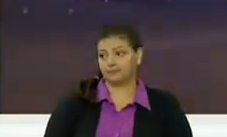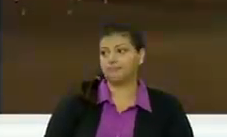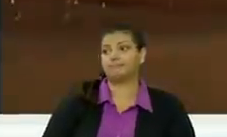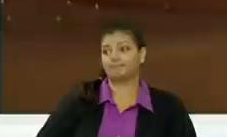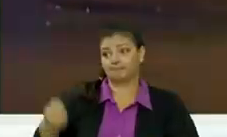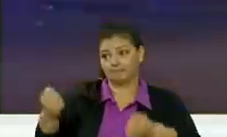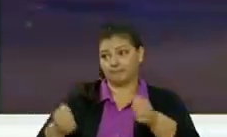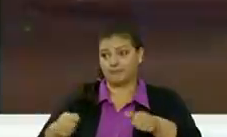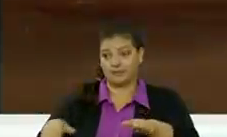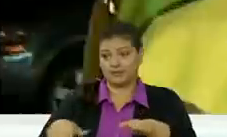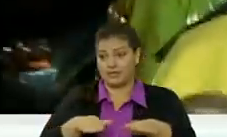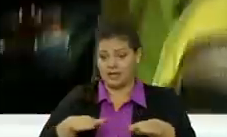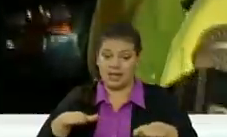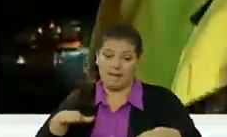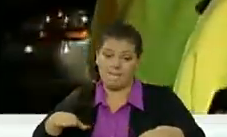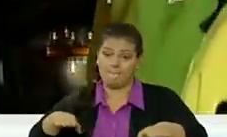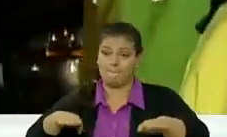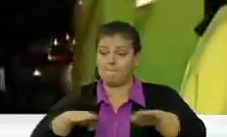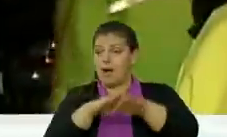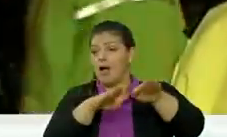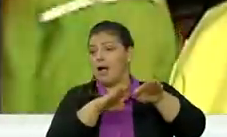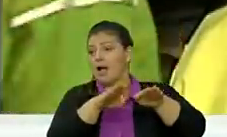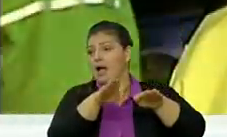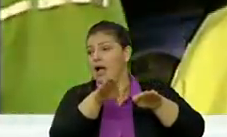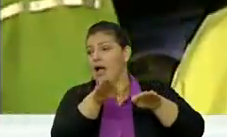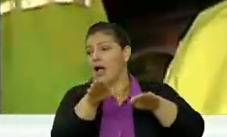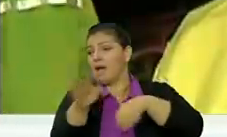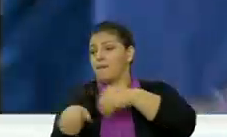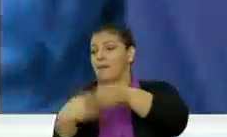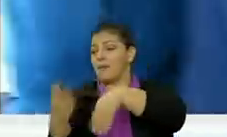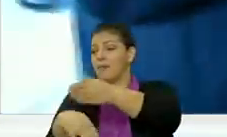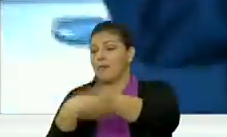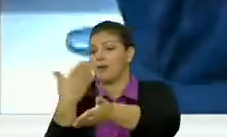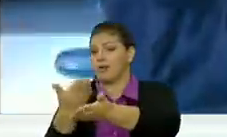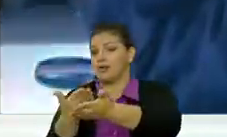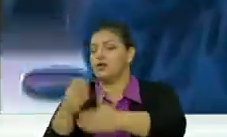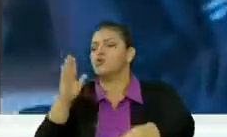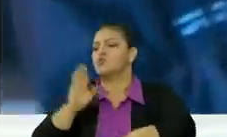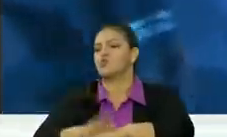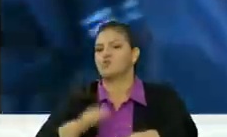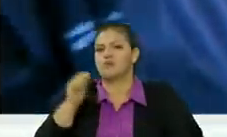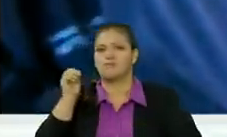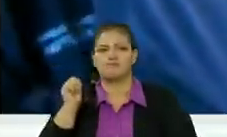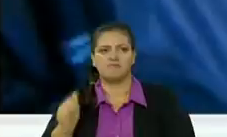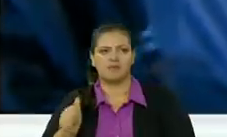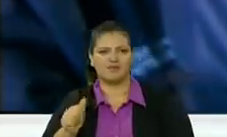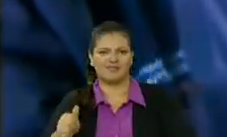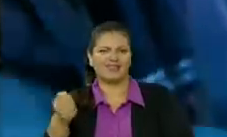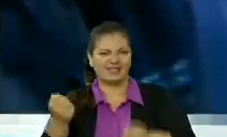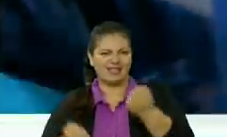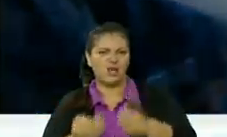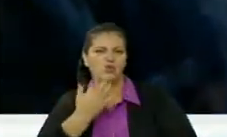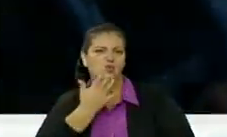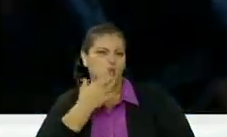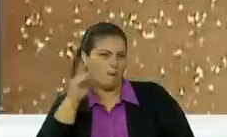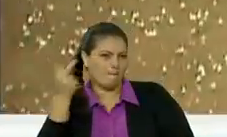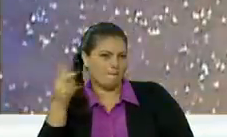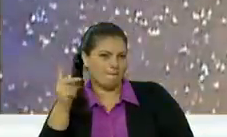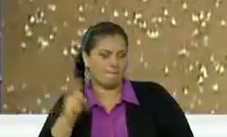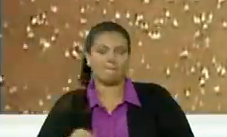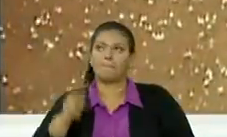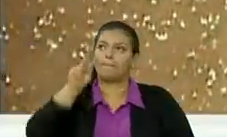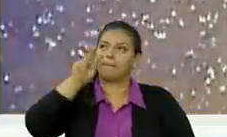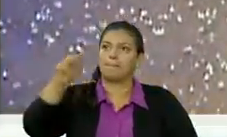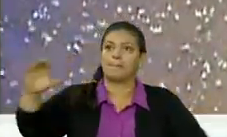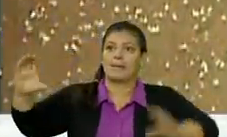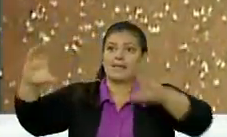tipología choque lateral perpendicular con estrellamiento. Del carro plomo se pasó el disco pare y ya,